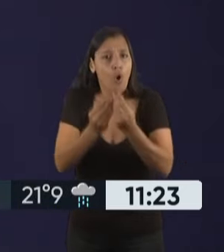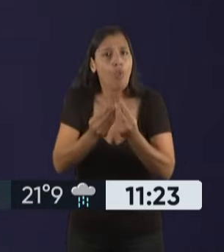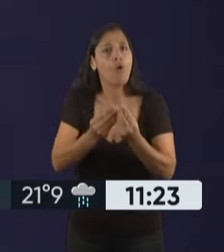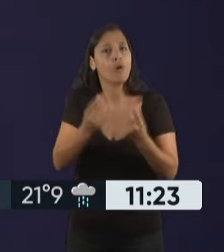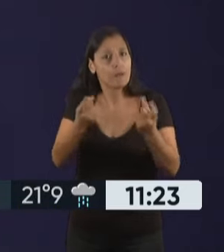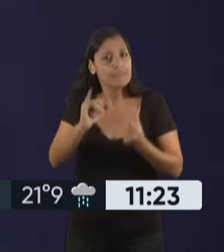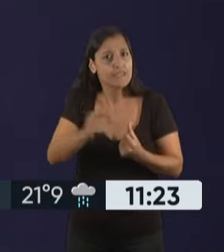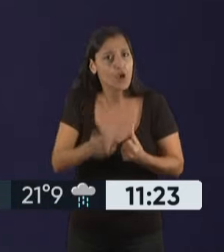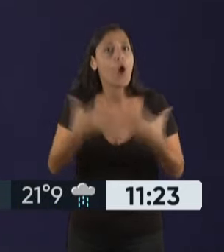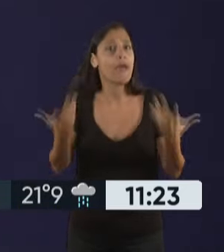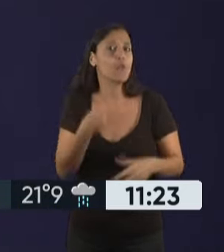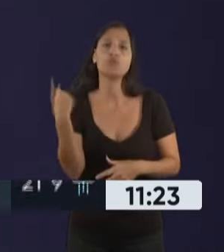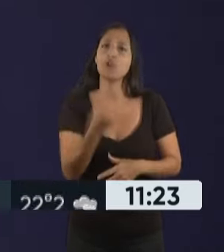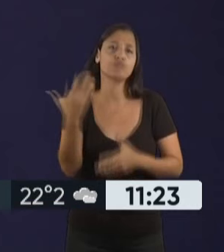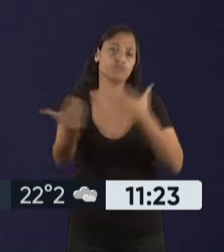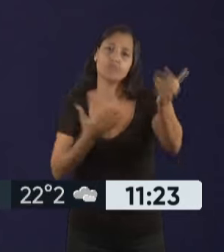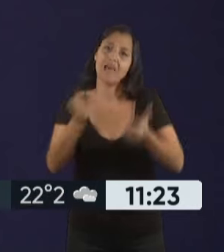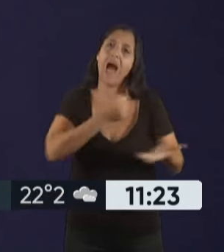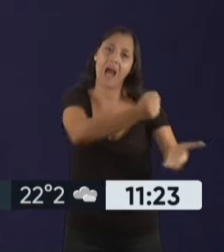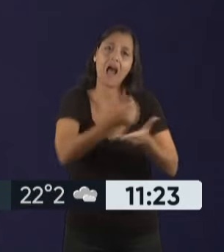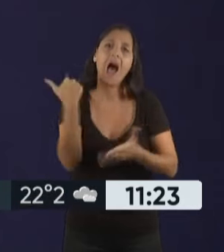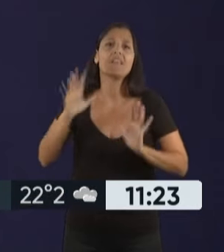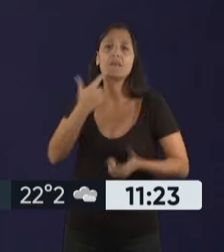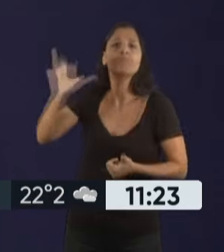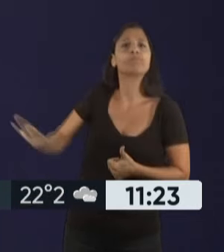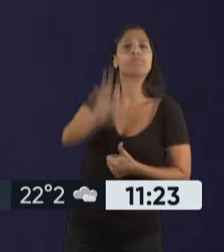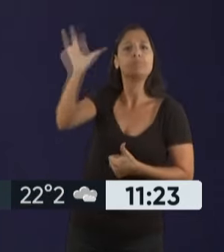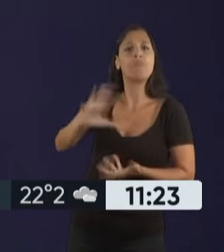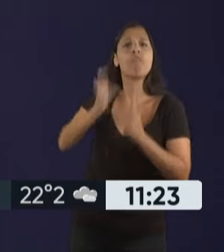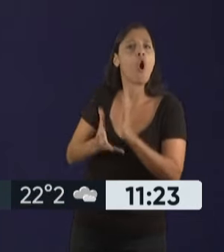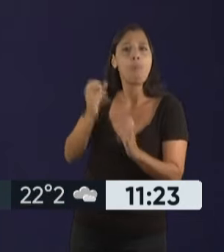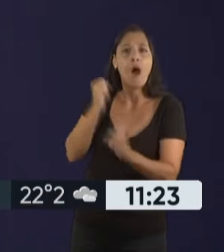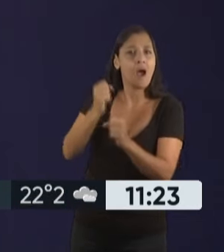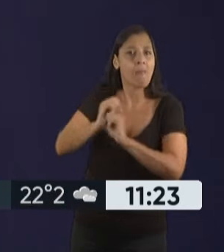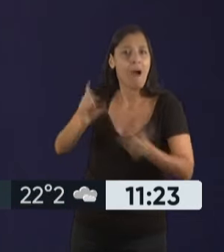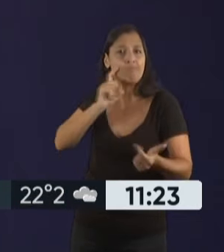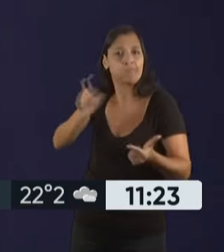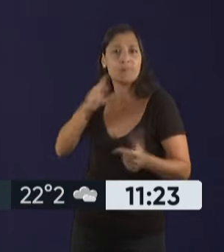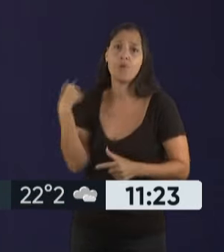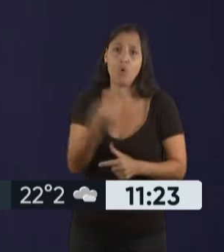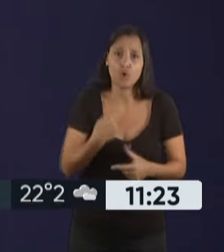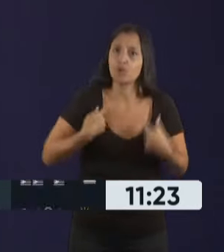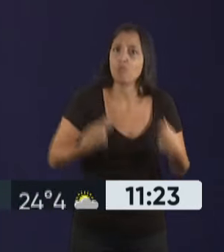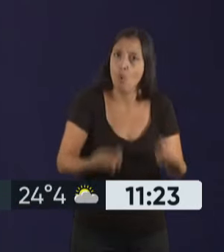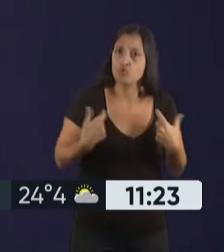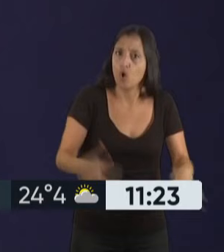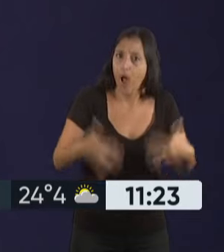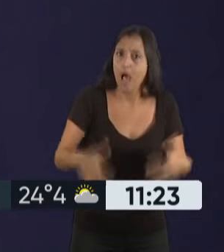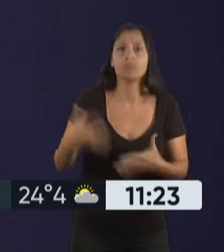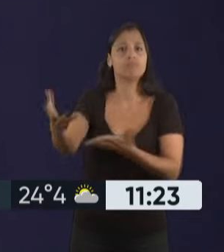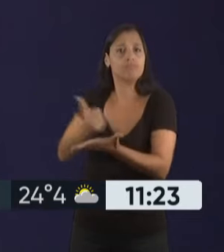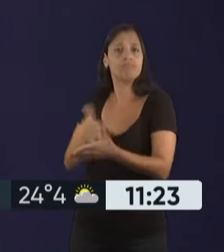desmantela un Grifo de derroche ineficiencia y oscuridad que por supuesto pagábamos entre todos y que de hecho no salía muy caro A todos